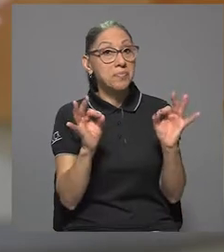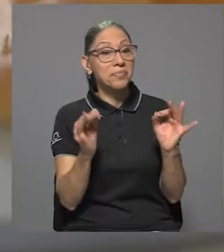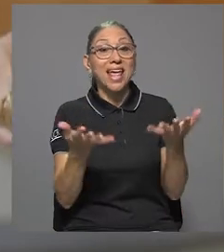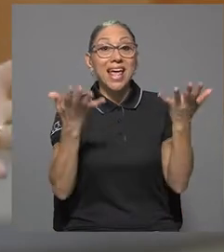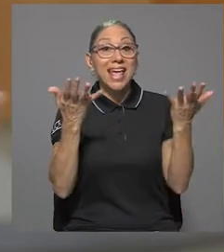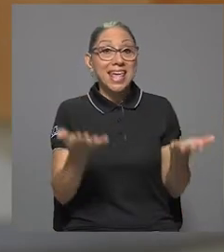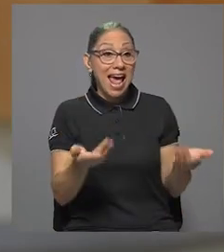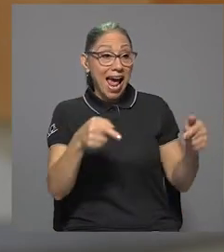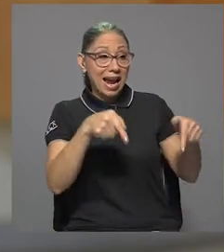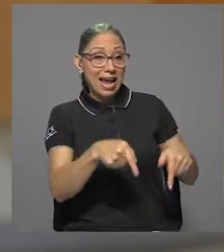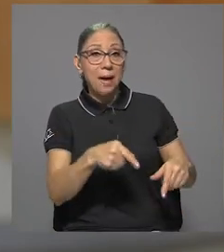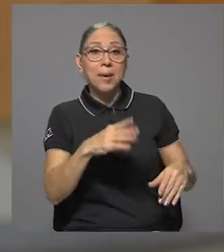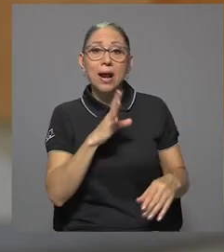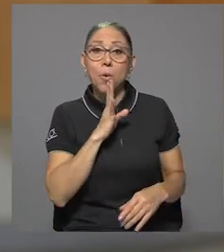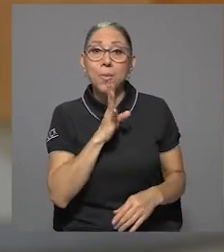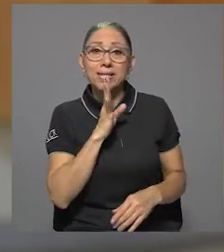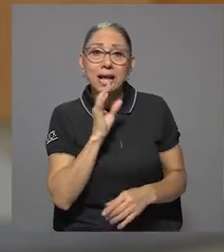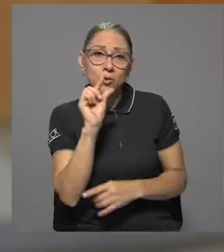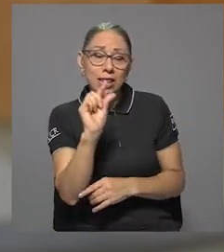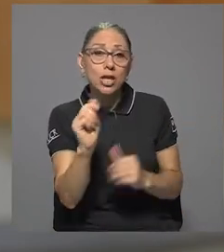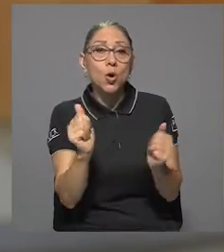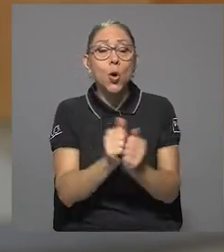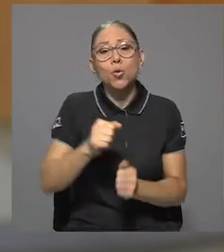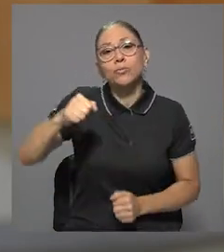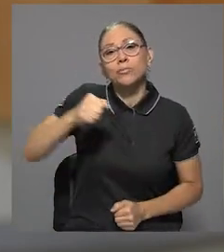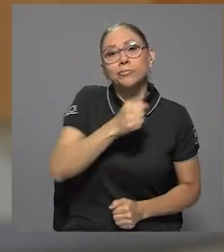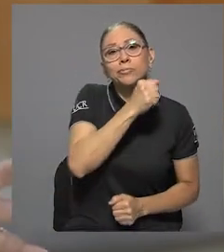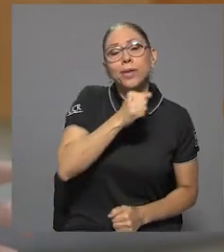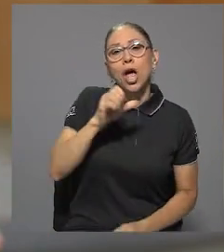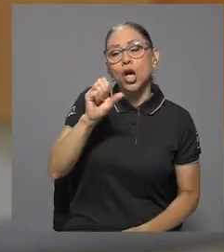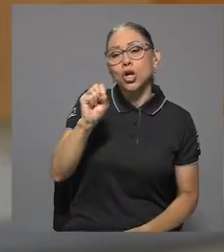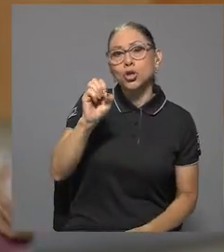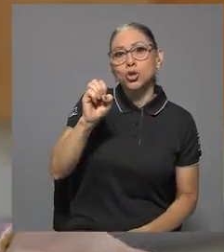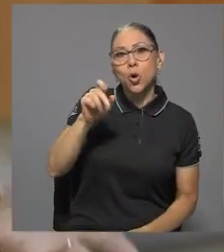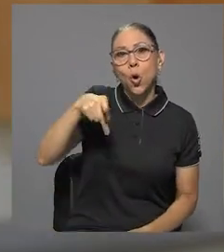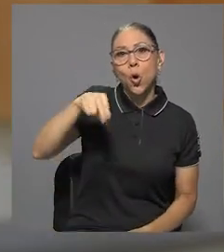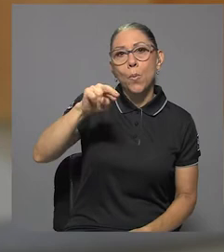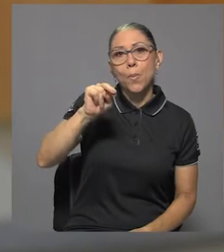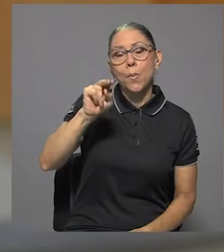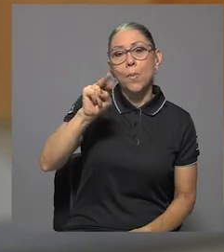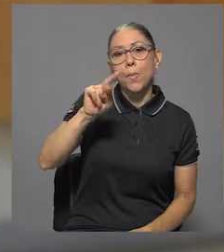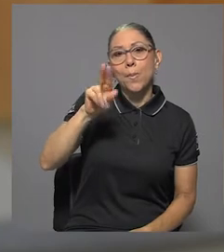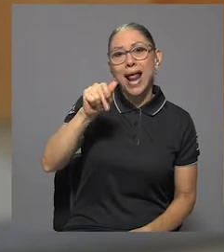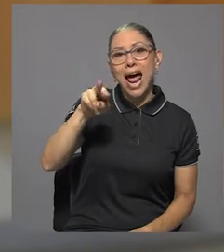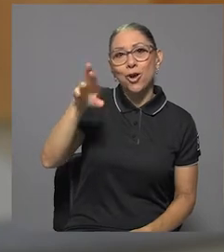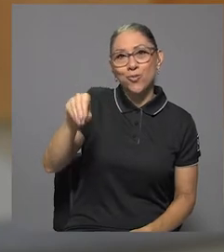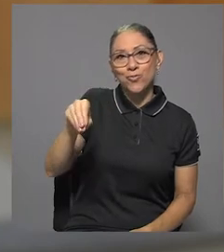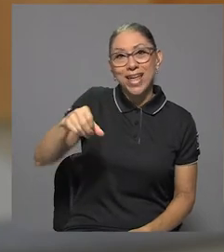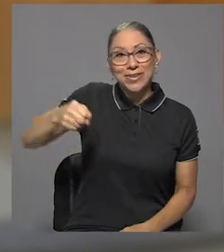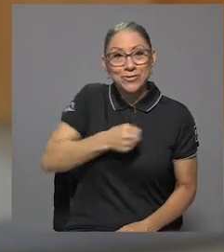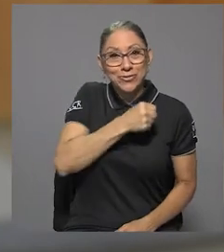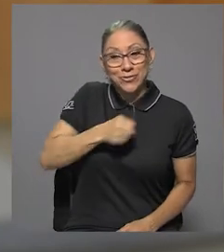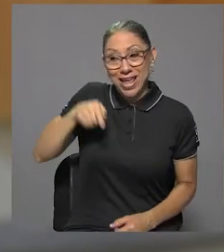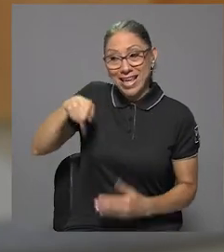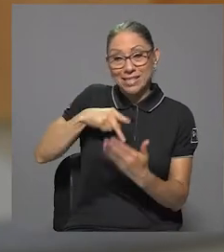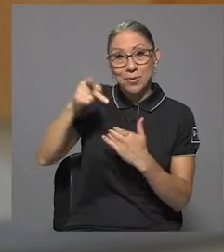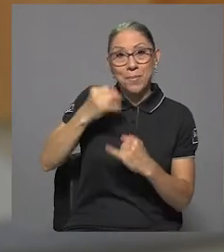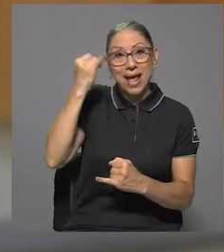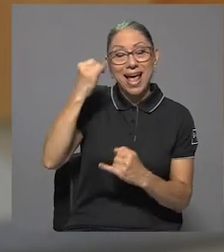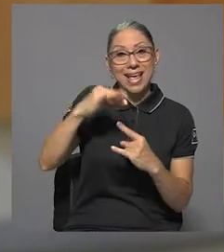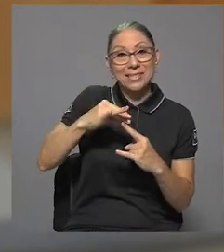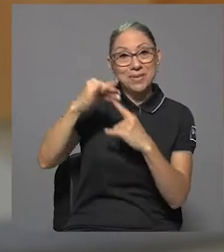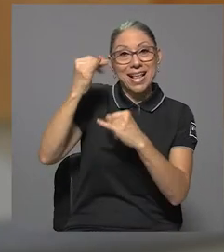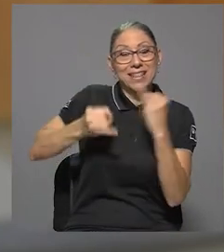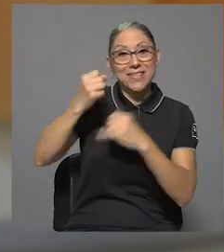Muy bien, y nos hemos traído acá para conversar un ratito con la Soprano, que nos está delitando en este especial navideño de fin de año de su